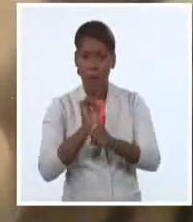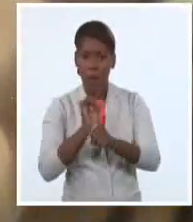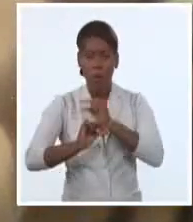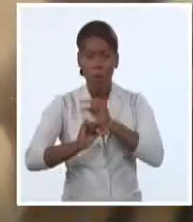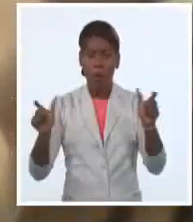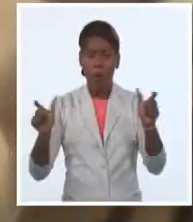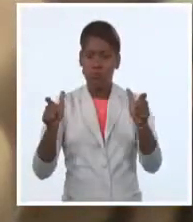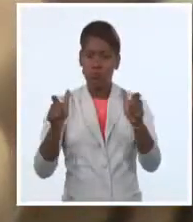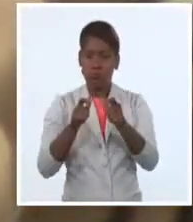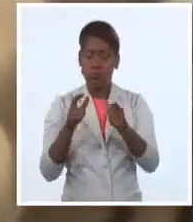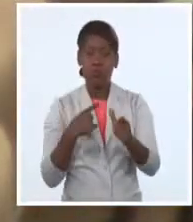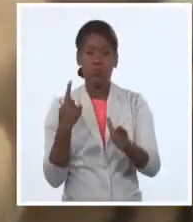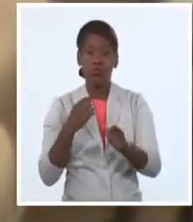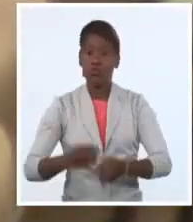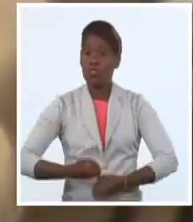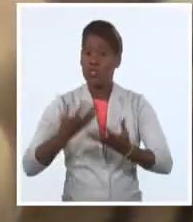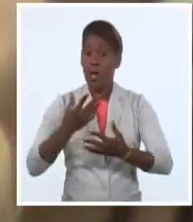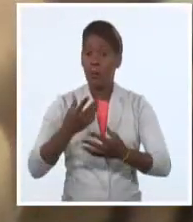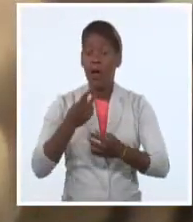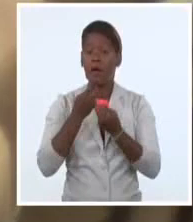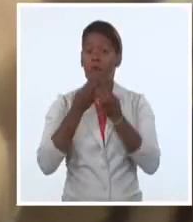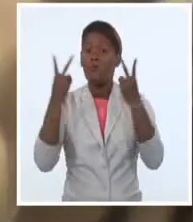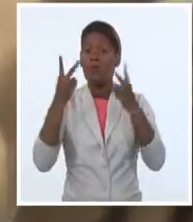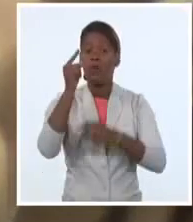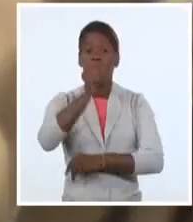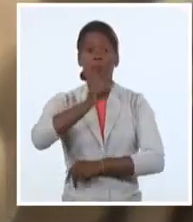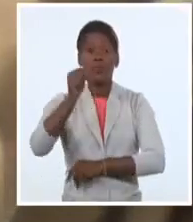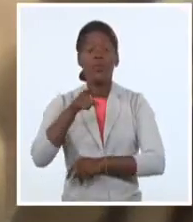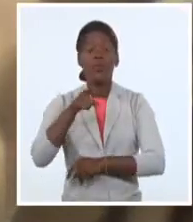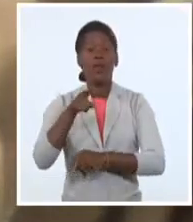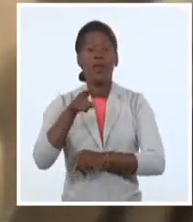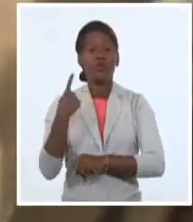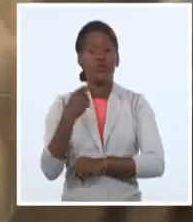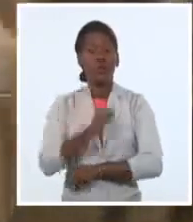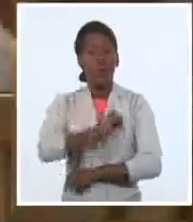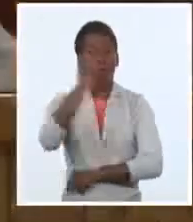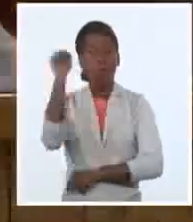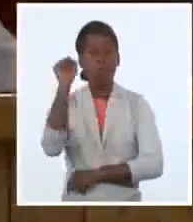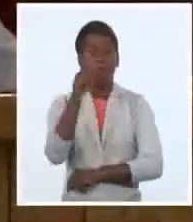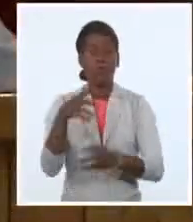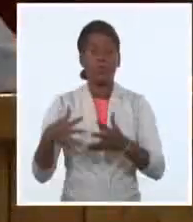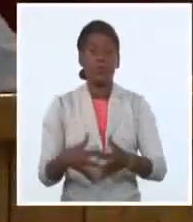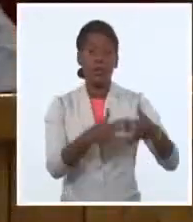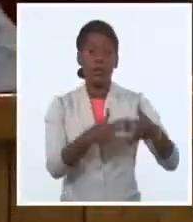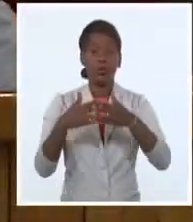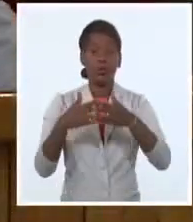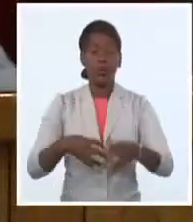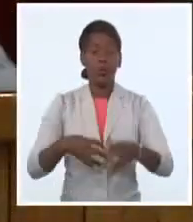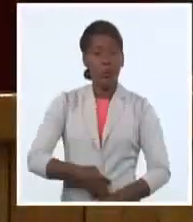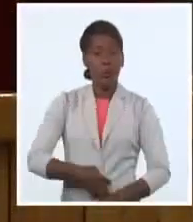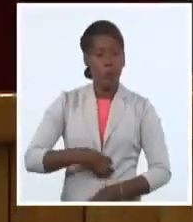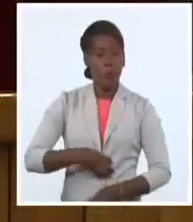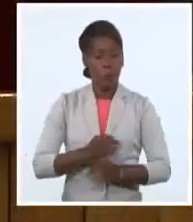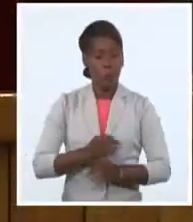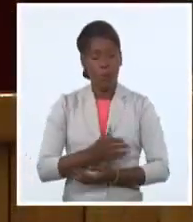salvada son triunfos de la causa nacional y derrotas de la agresión imperialista contra nuestro país.